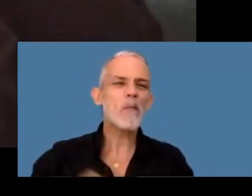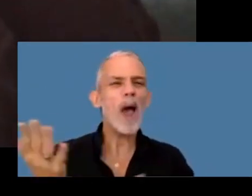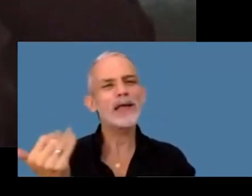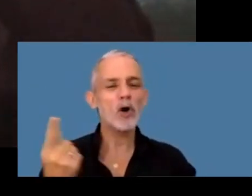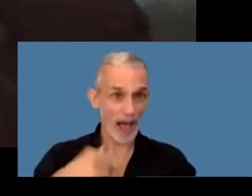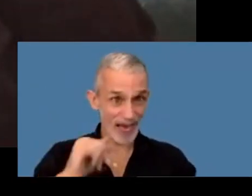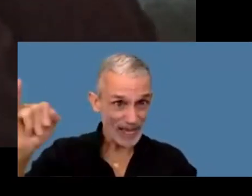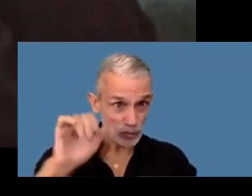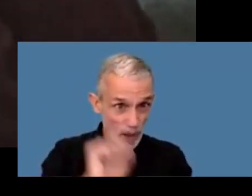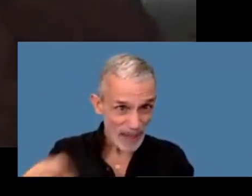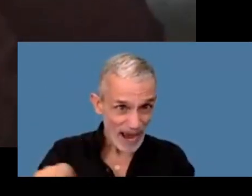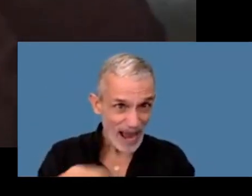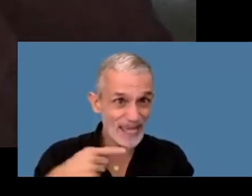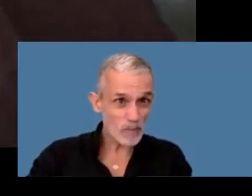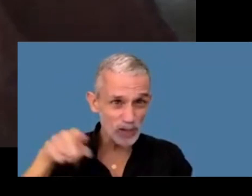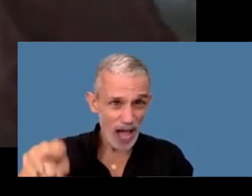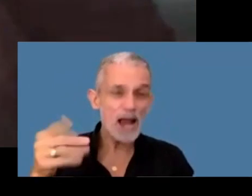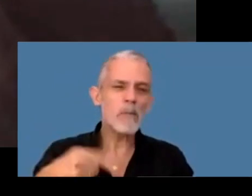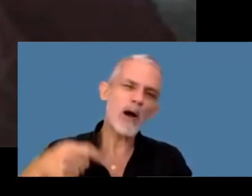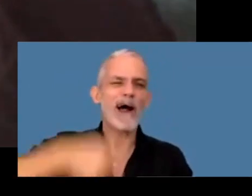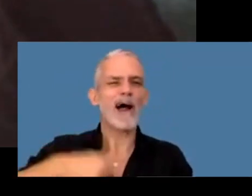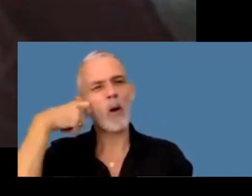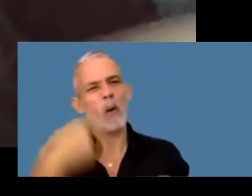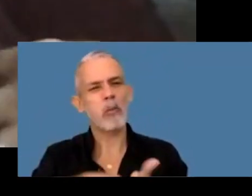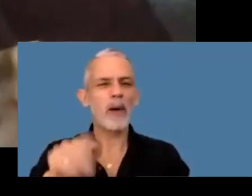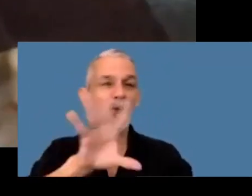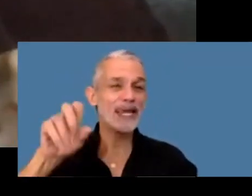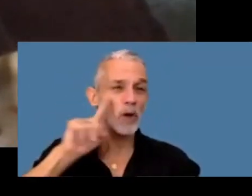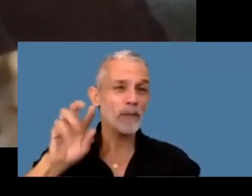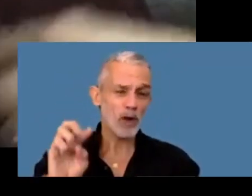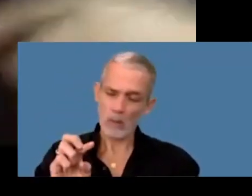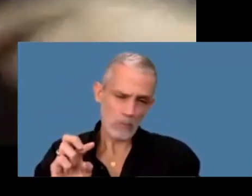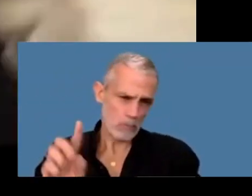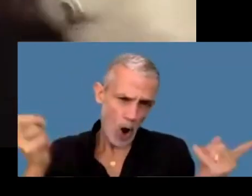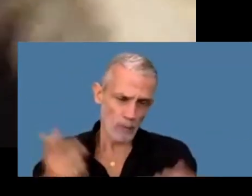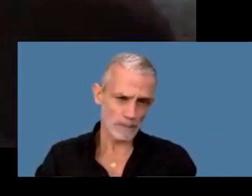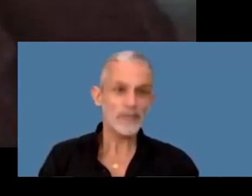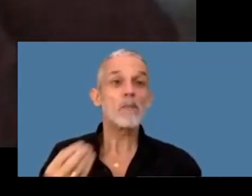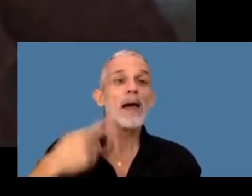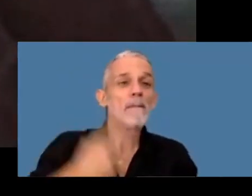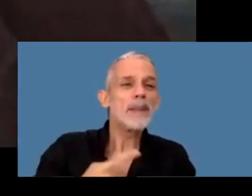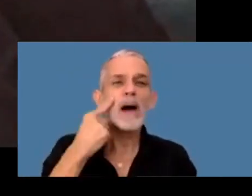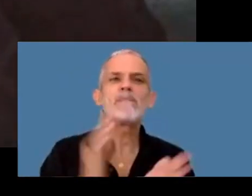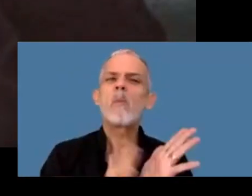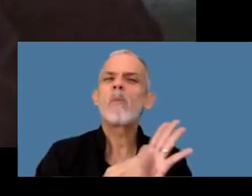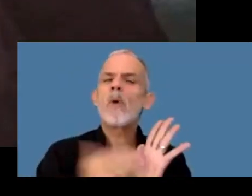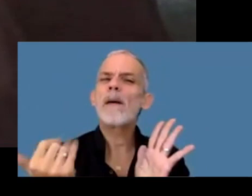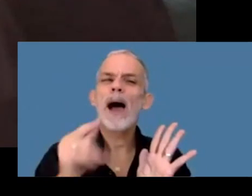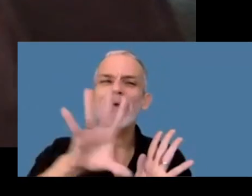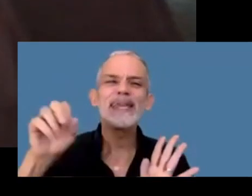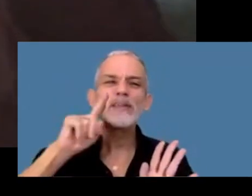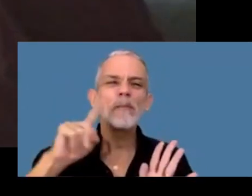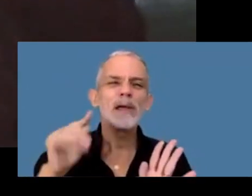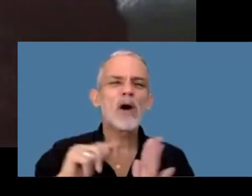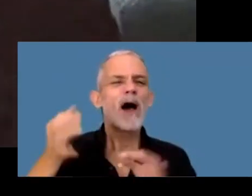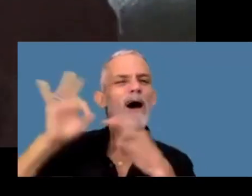cómo es, porque mañana la autoridad fiscal debería preguntarme a mí que hice el informe o a mí que solicité para que lo haga, bueno, ¿en base a qué? ¿Cuál